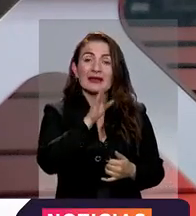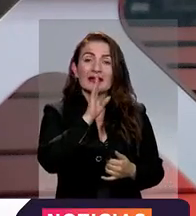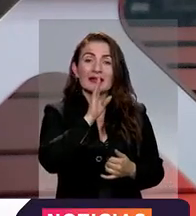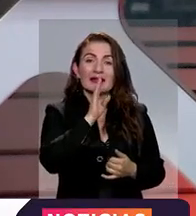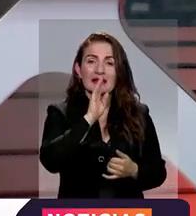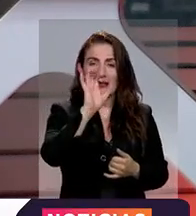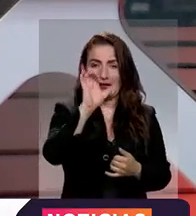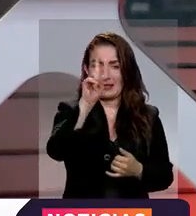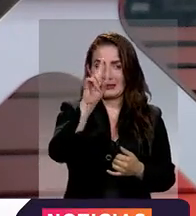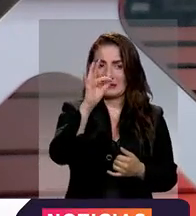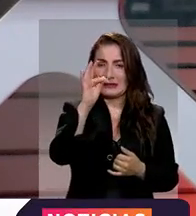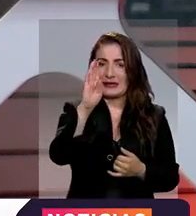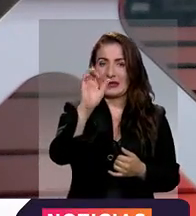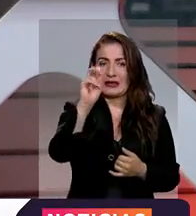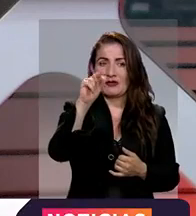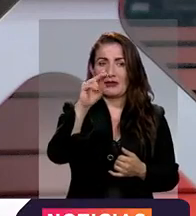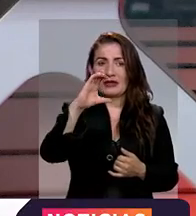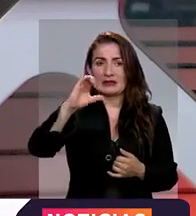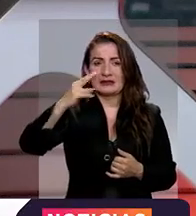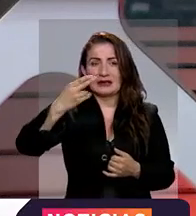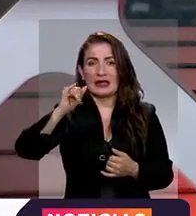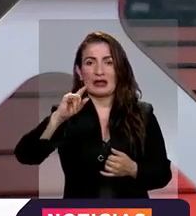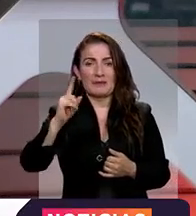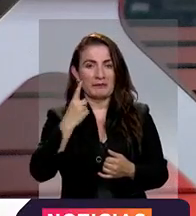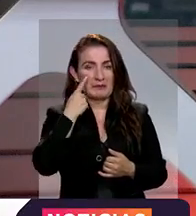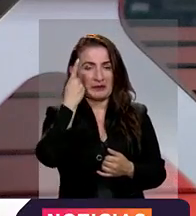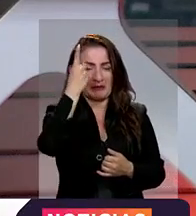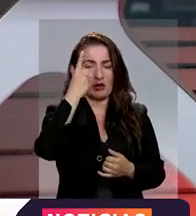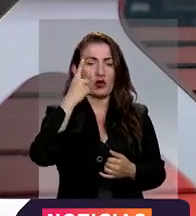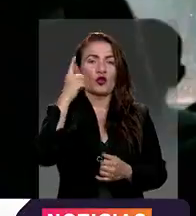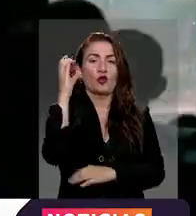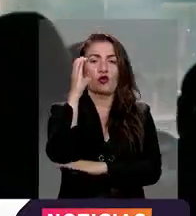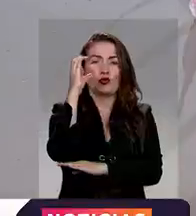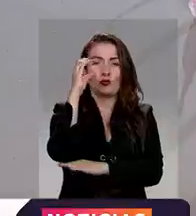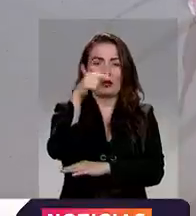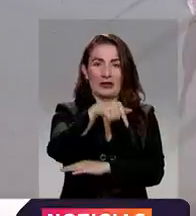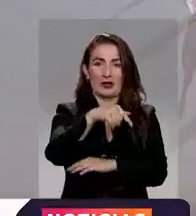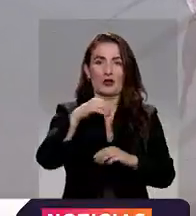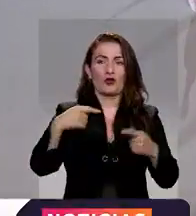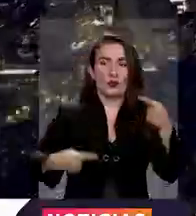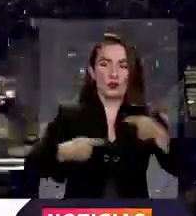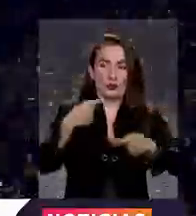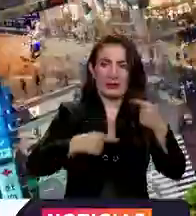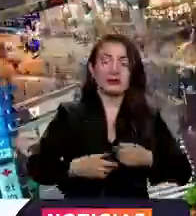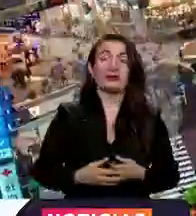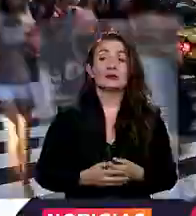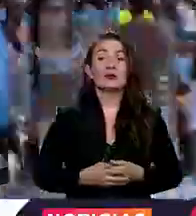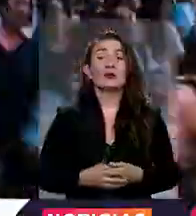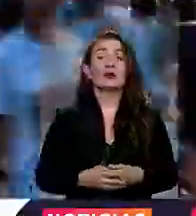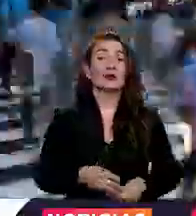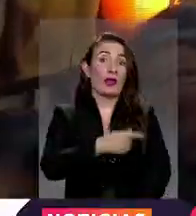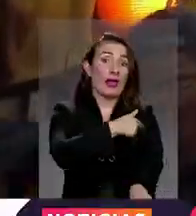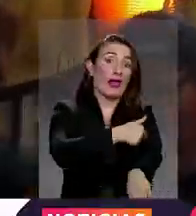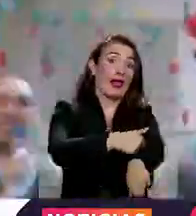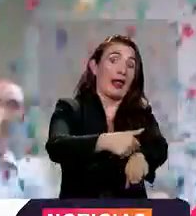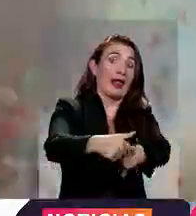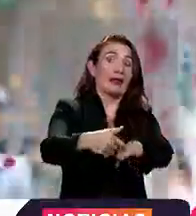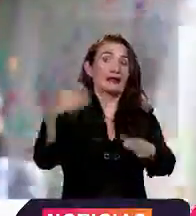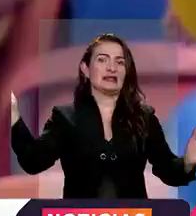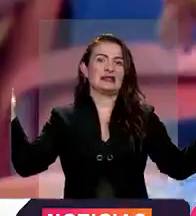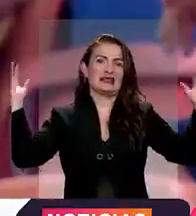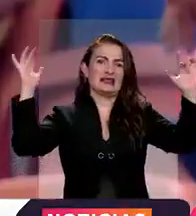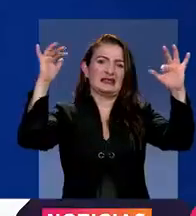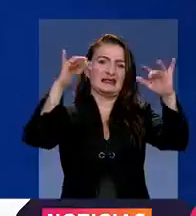de Esteban Chávez, el primer bogotano en competencia. Fue una muy larga espera, pero ya están aquí las justas